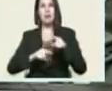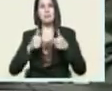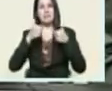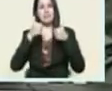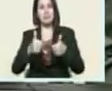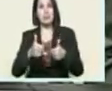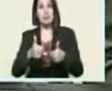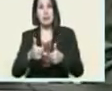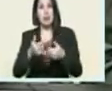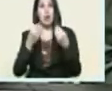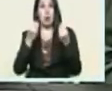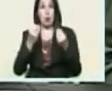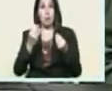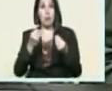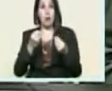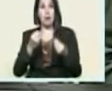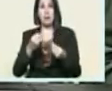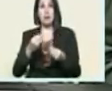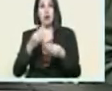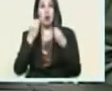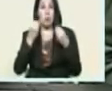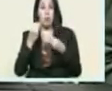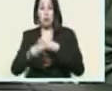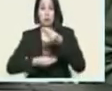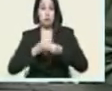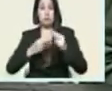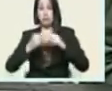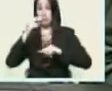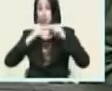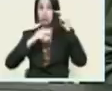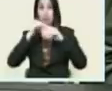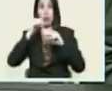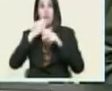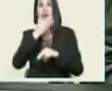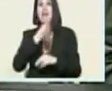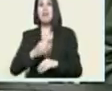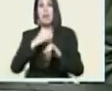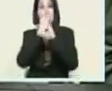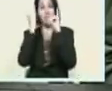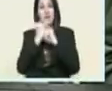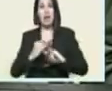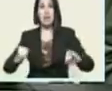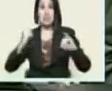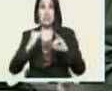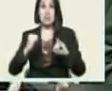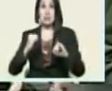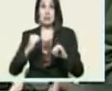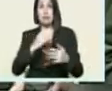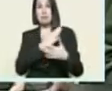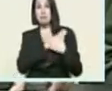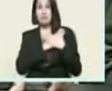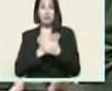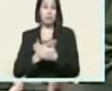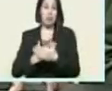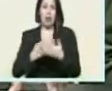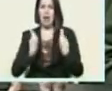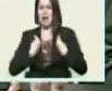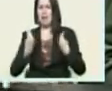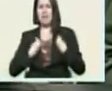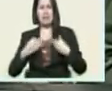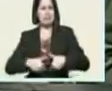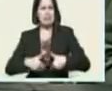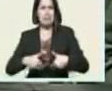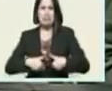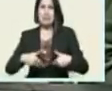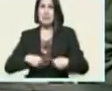su propia forma de ser. Para eso es que estamos construyendo estas Navidades felices, Para eso es que dedicamos toda